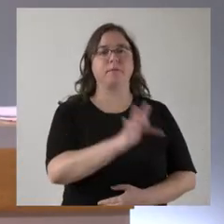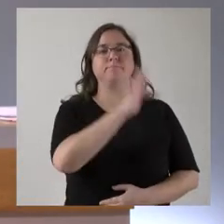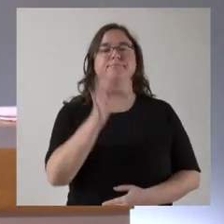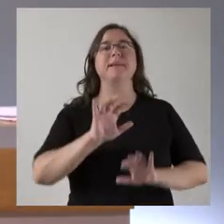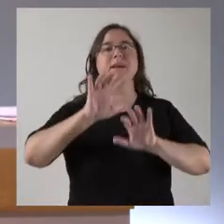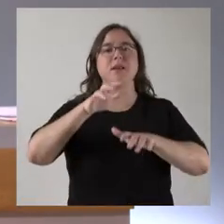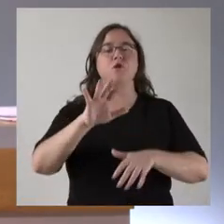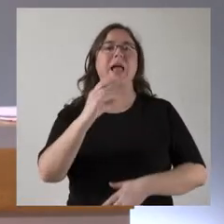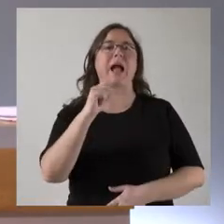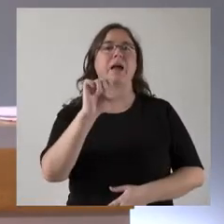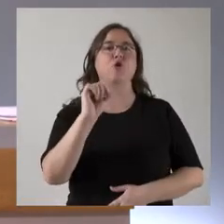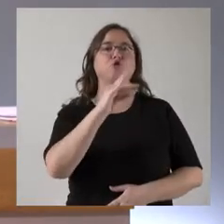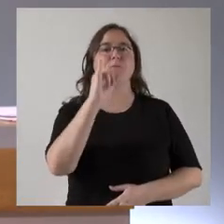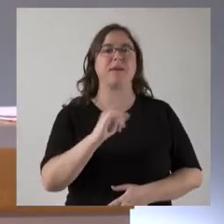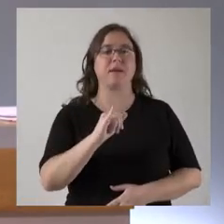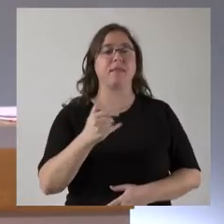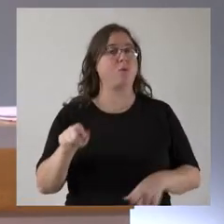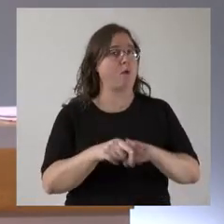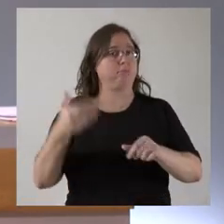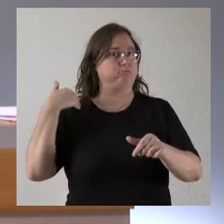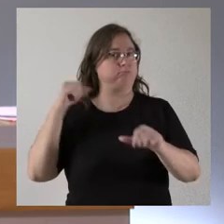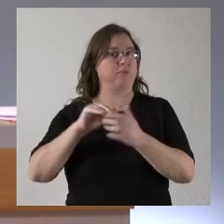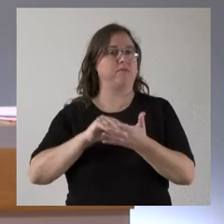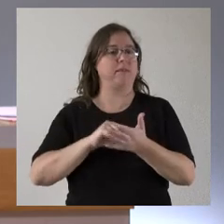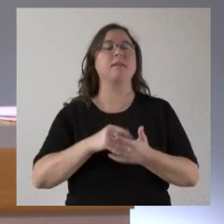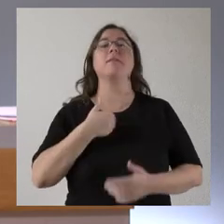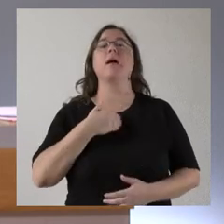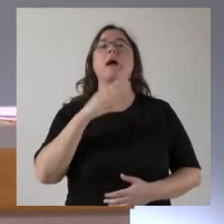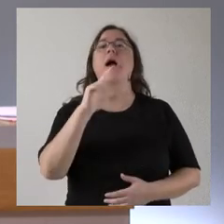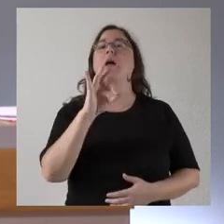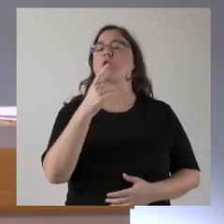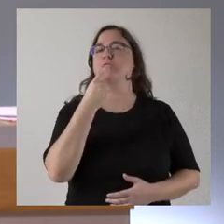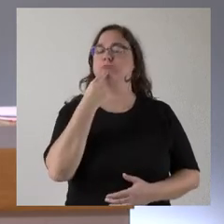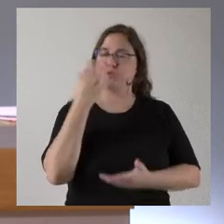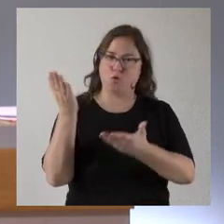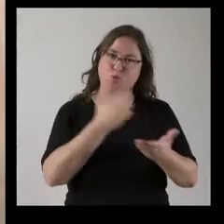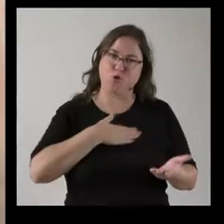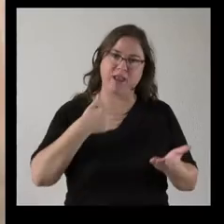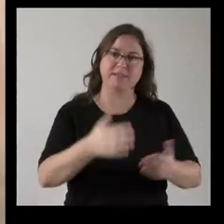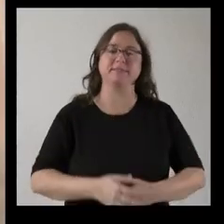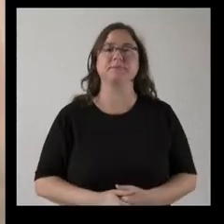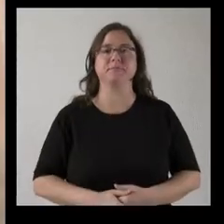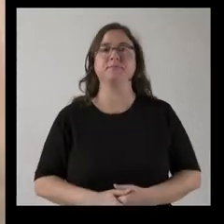tenemos a Carlos Domínguez como en otras ocasiones Carlos de y león adelante cuando quieras